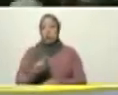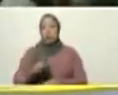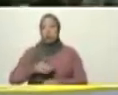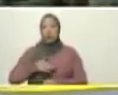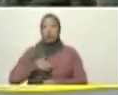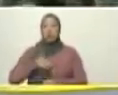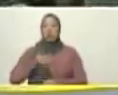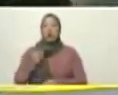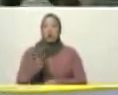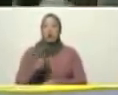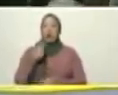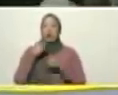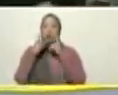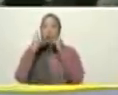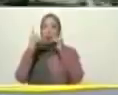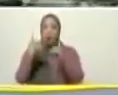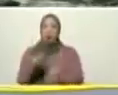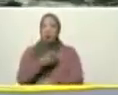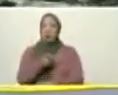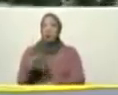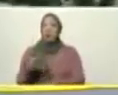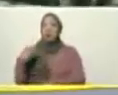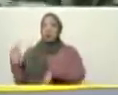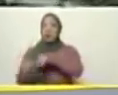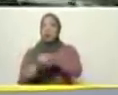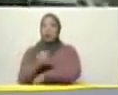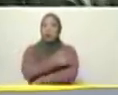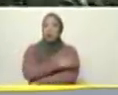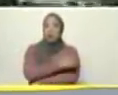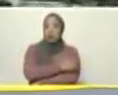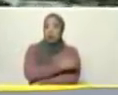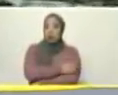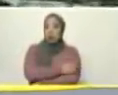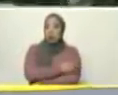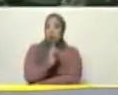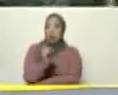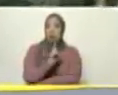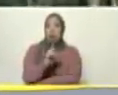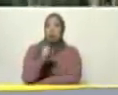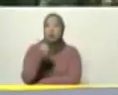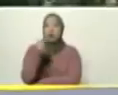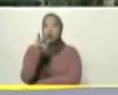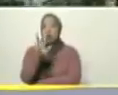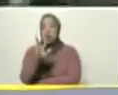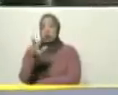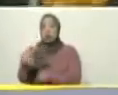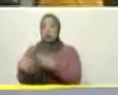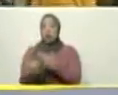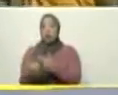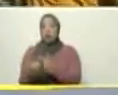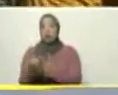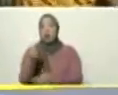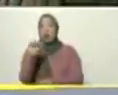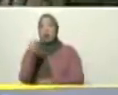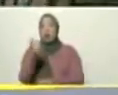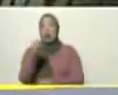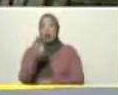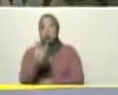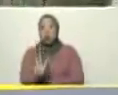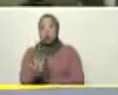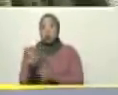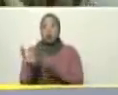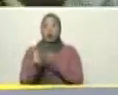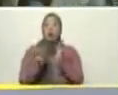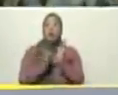que la contraofensiva revolucionaria del 13 y 14 de abril fue generada desde directrices